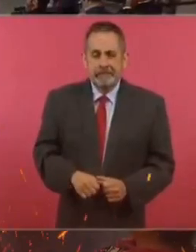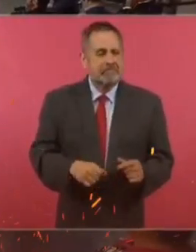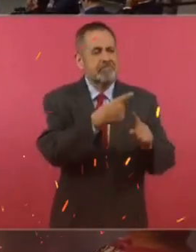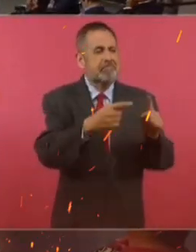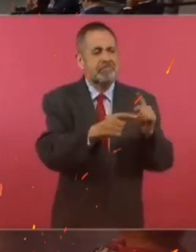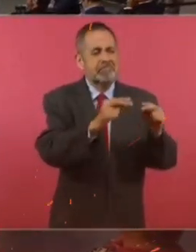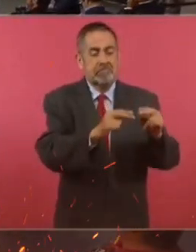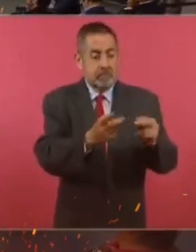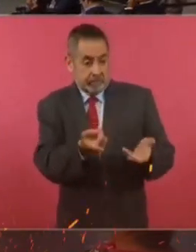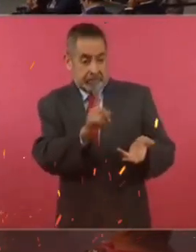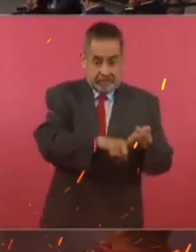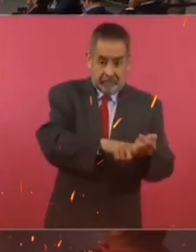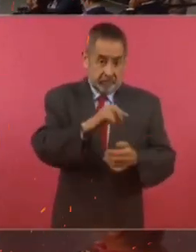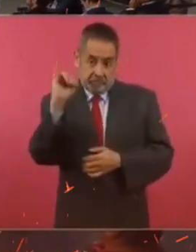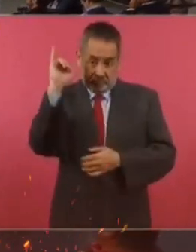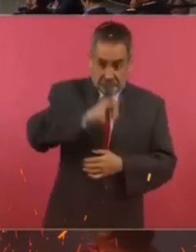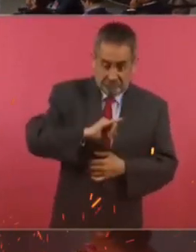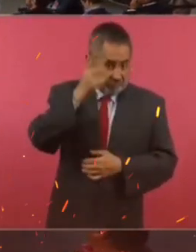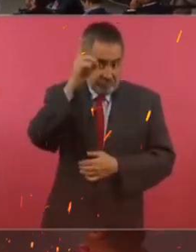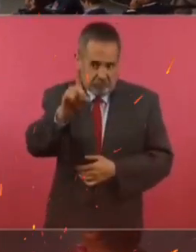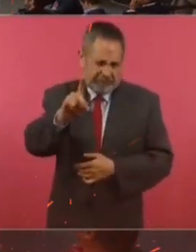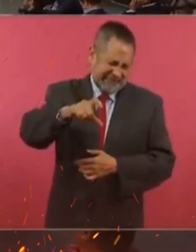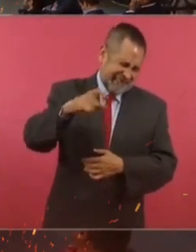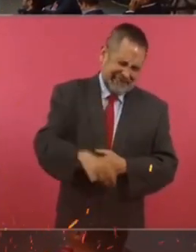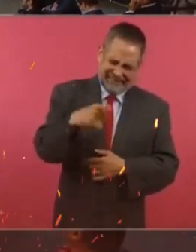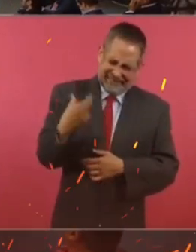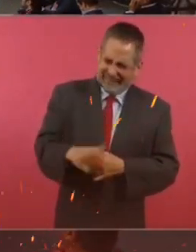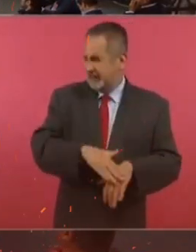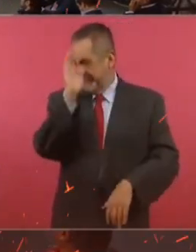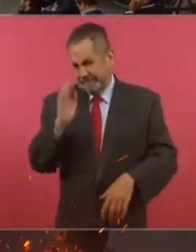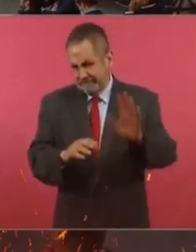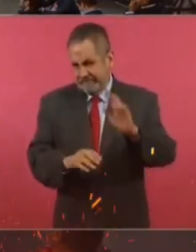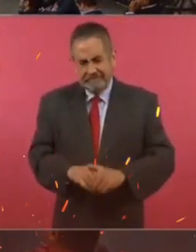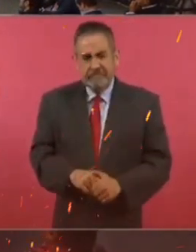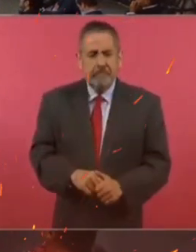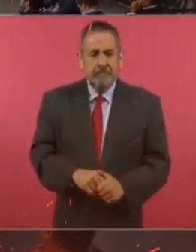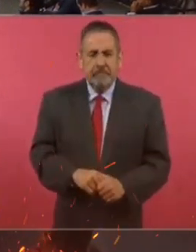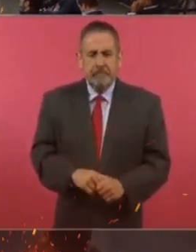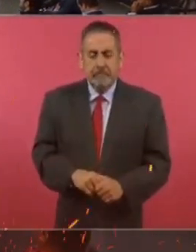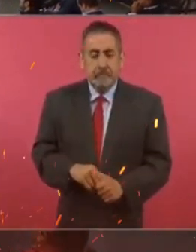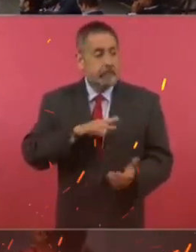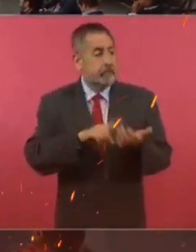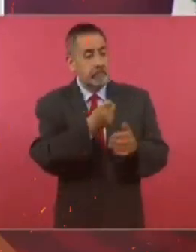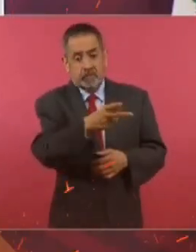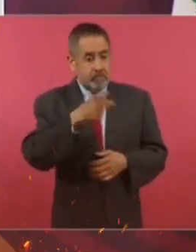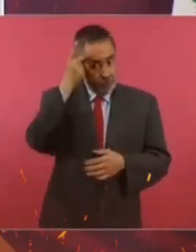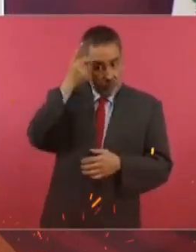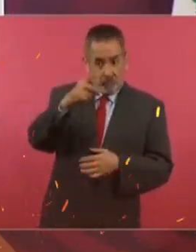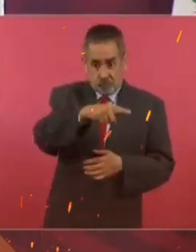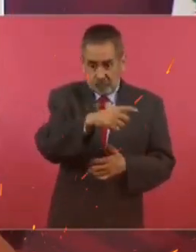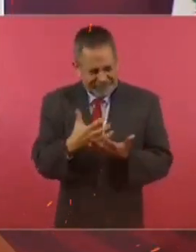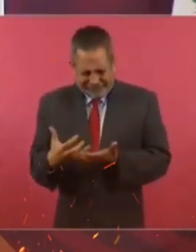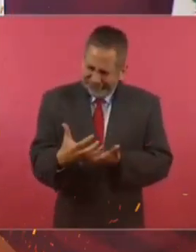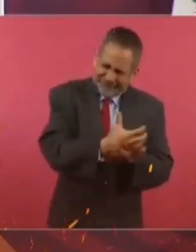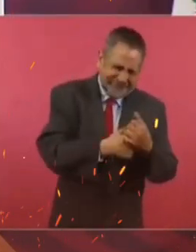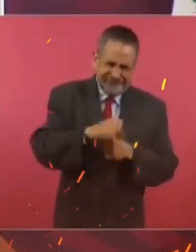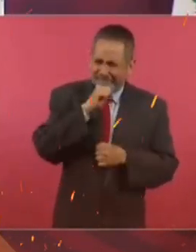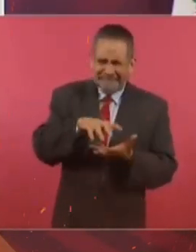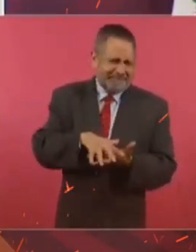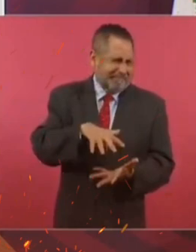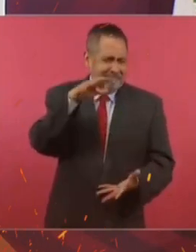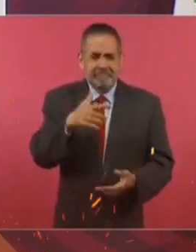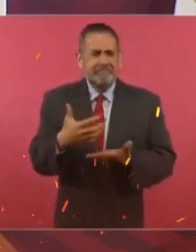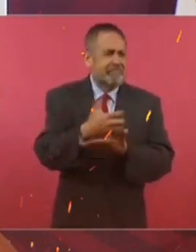de muy bajo nivel en comparación con los dueños. Es que hay dueños de medios que tienen